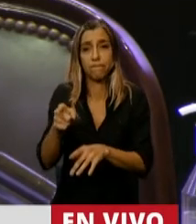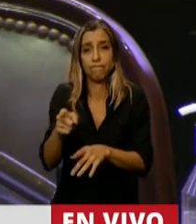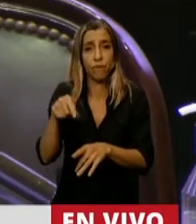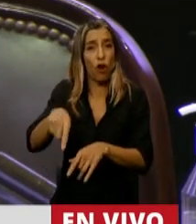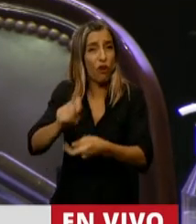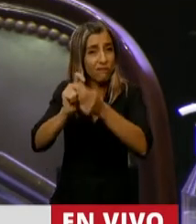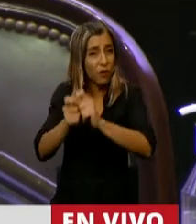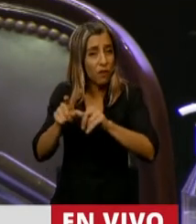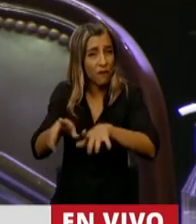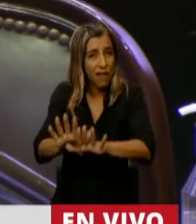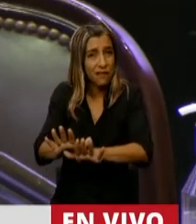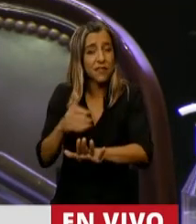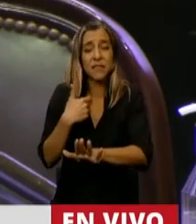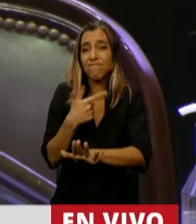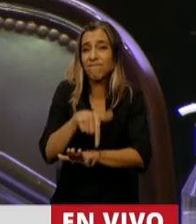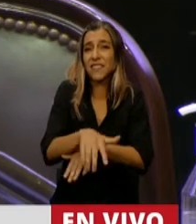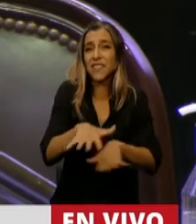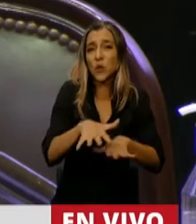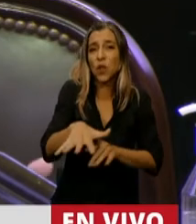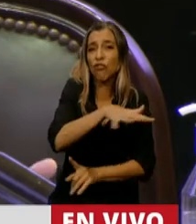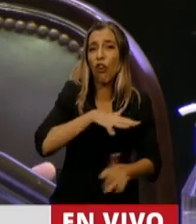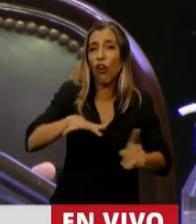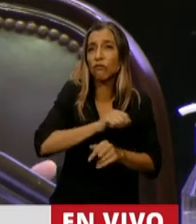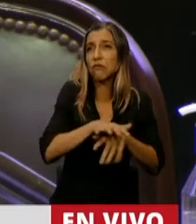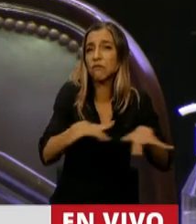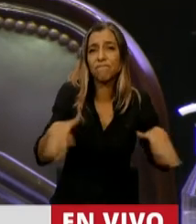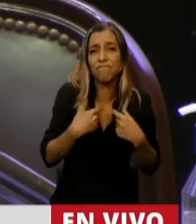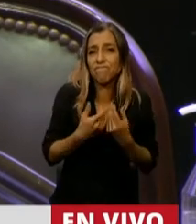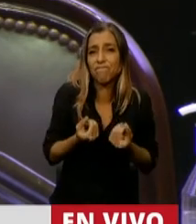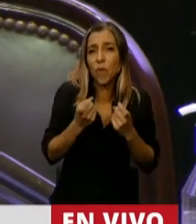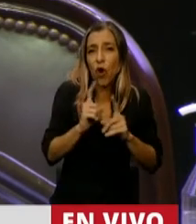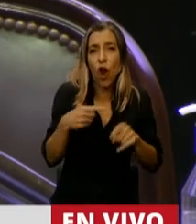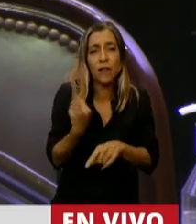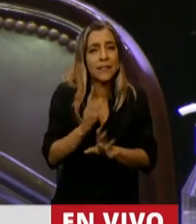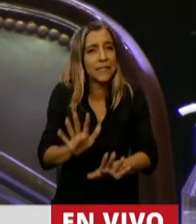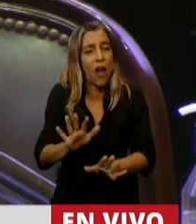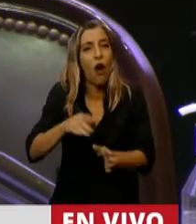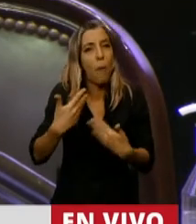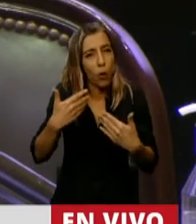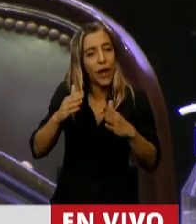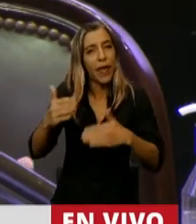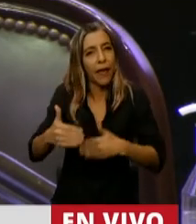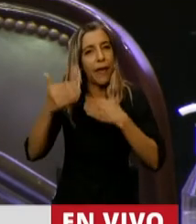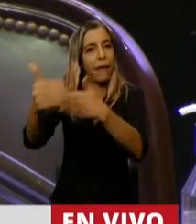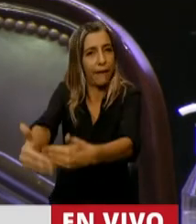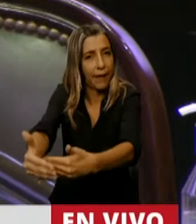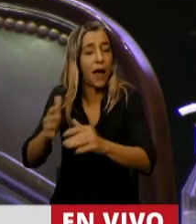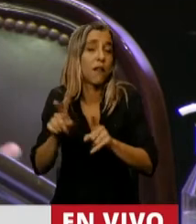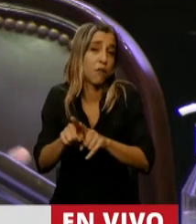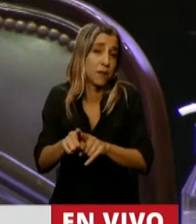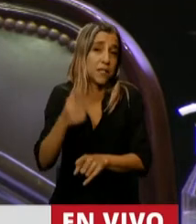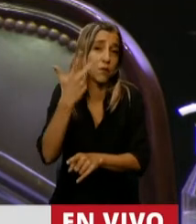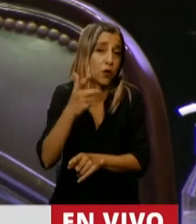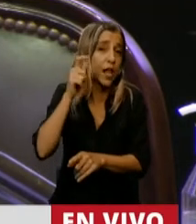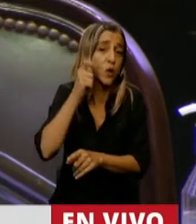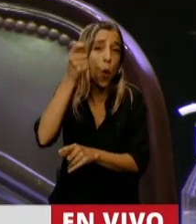dado el contexto que estamos pasando. La remoción, sacar el pedido de remoción de 3 jueces que